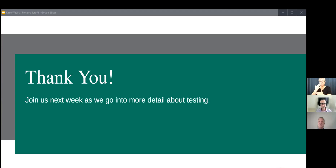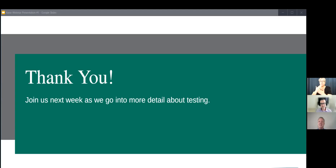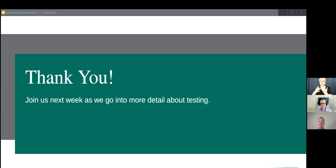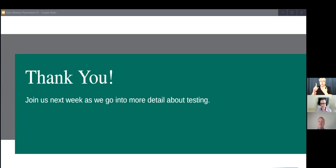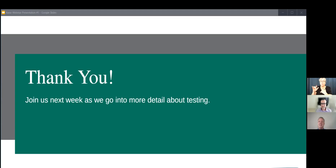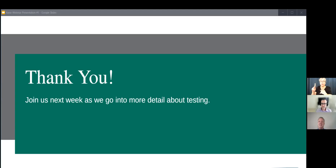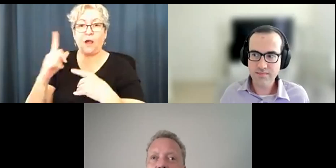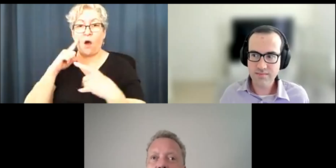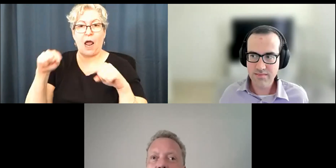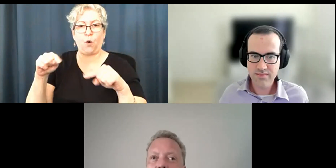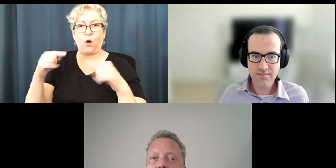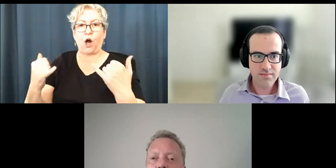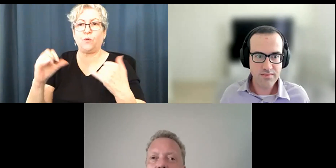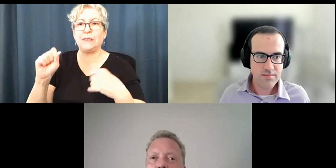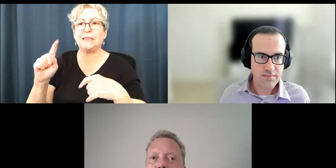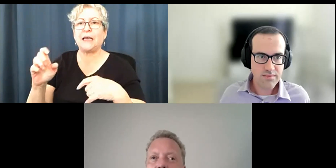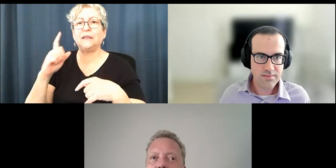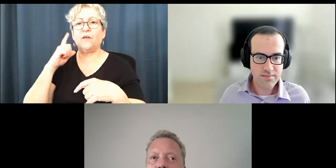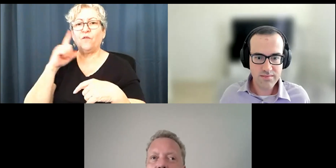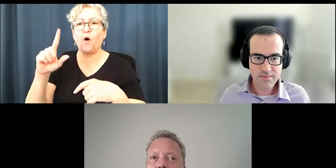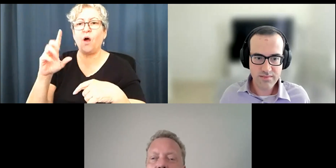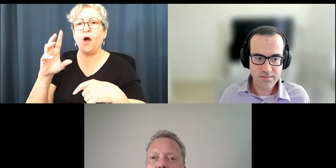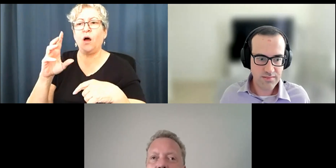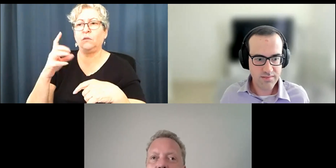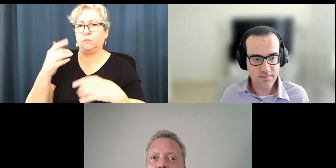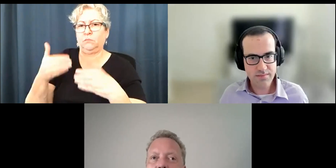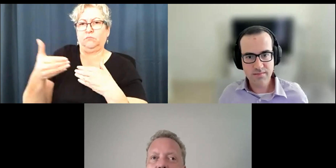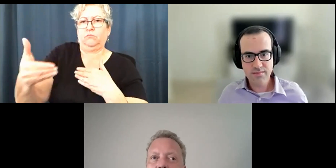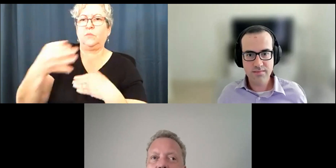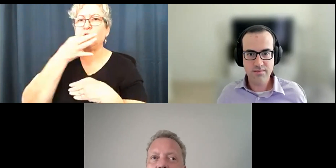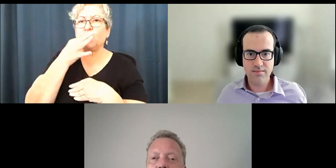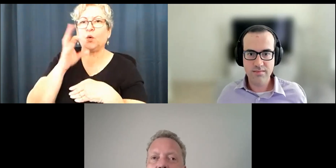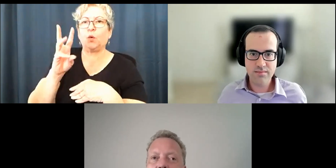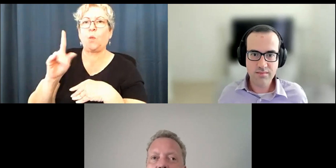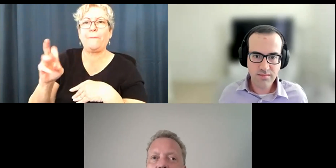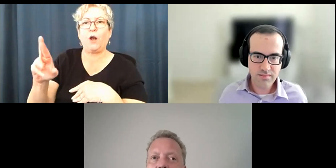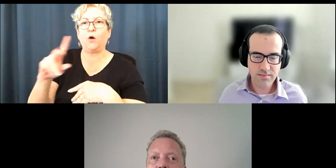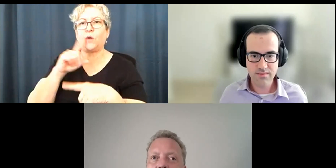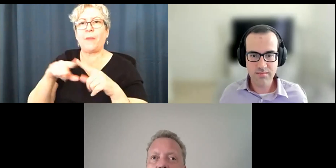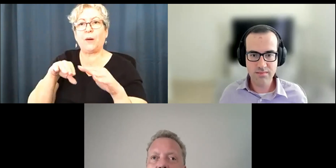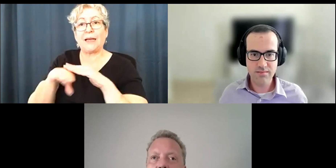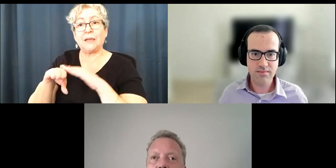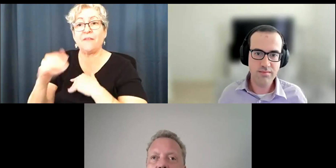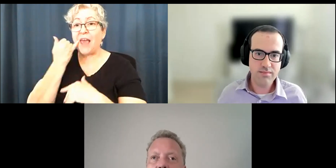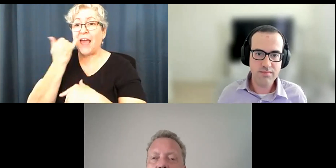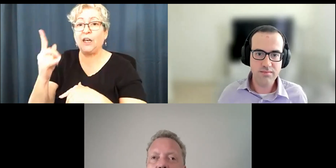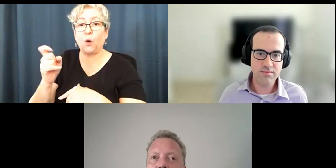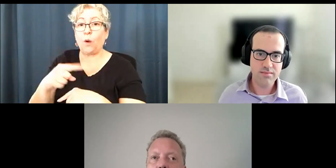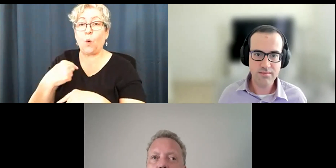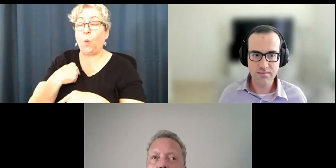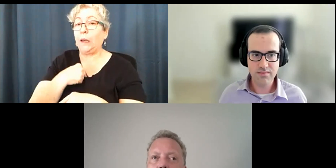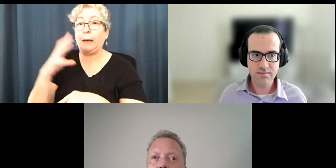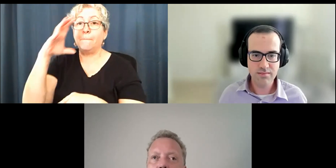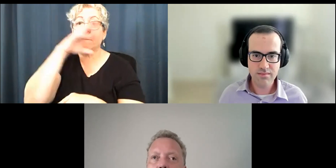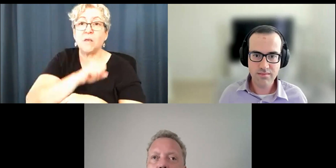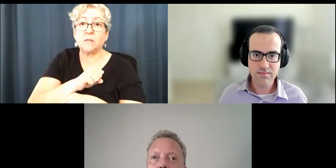Hay algunos enlaces en nuestro sitio a webinars anteriores sobre la accesibilidad. O sea, si